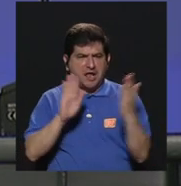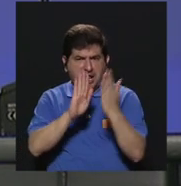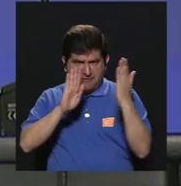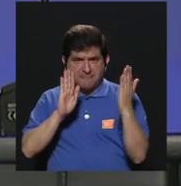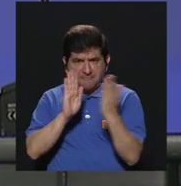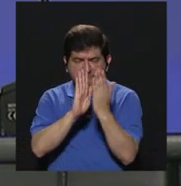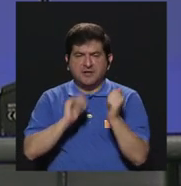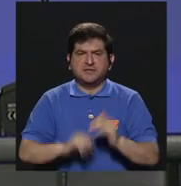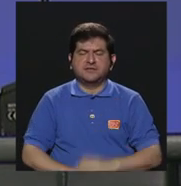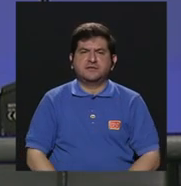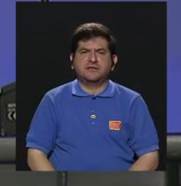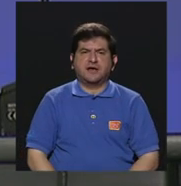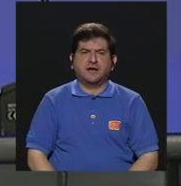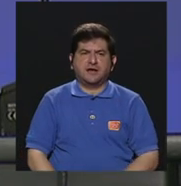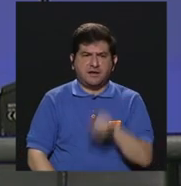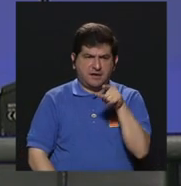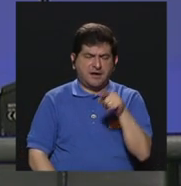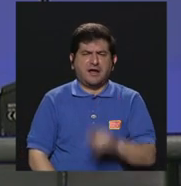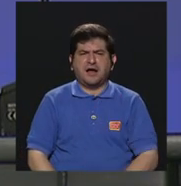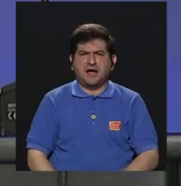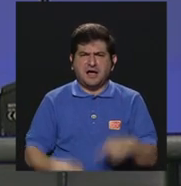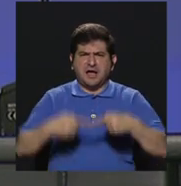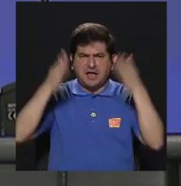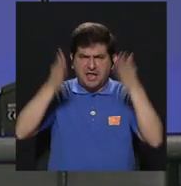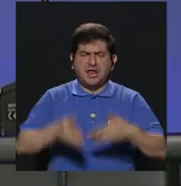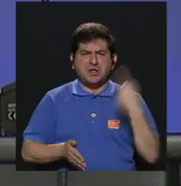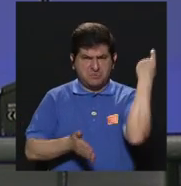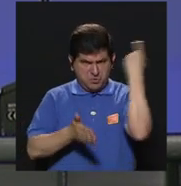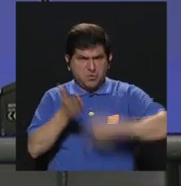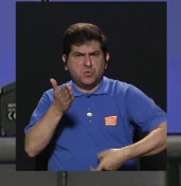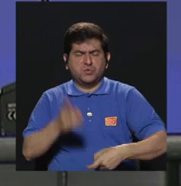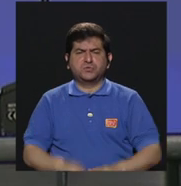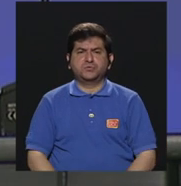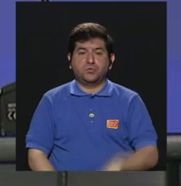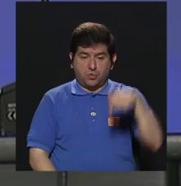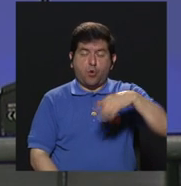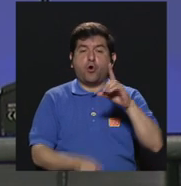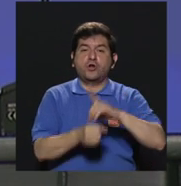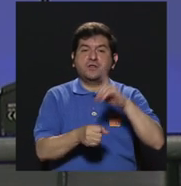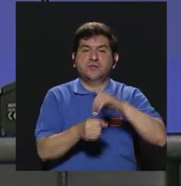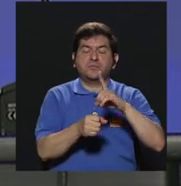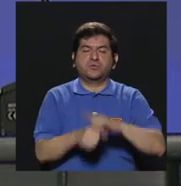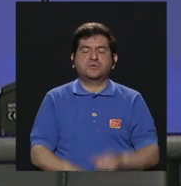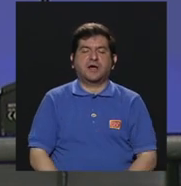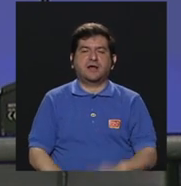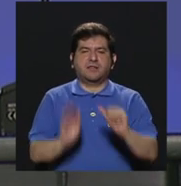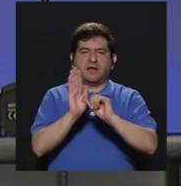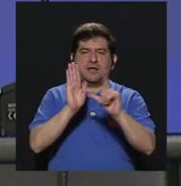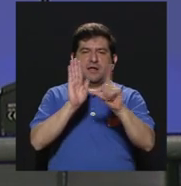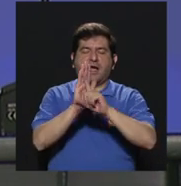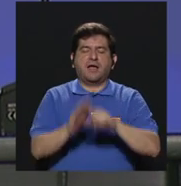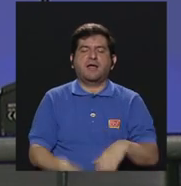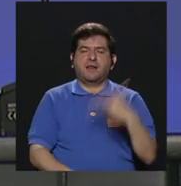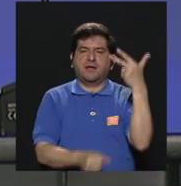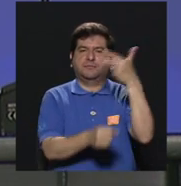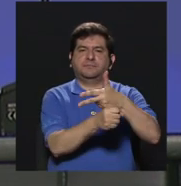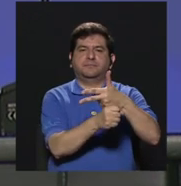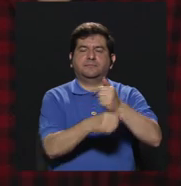enfrentándolos a tan fieros enemigos y hoy es diputada al Congreso guatemalteco.